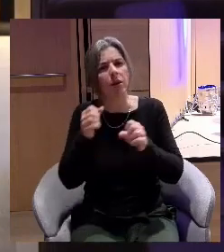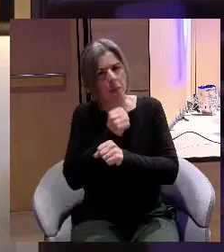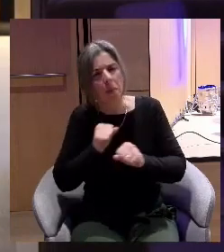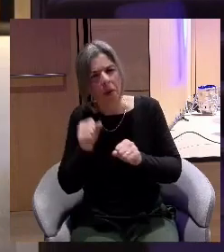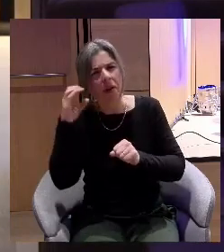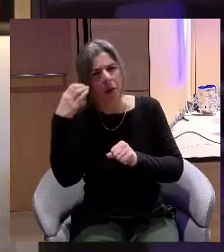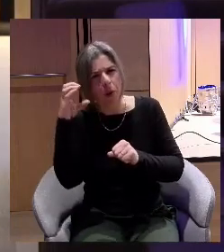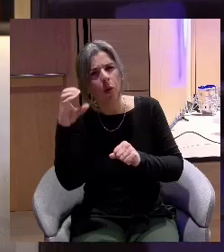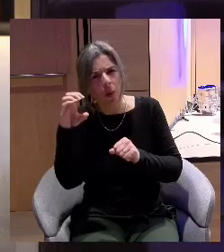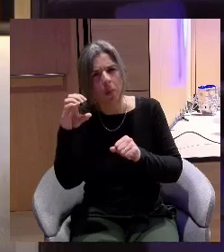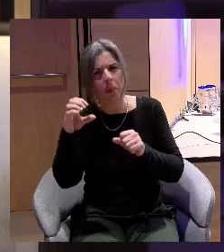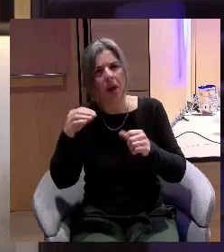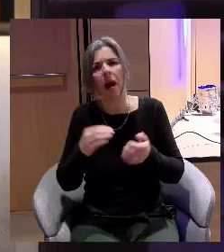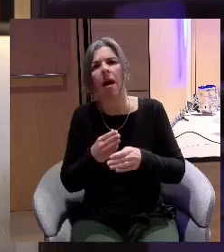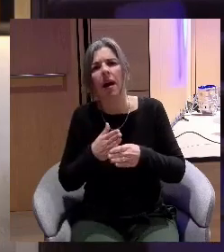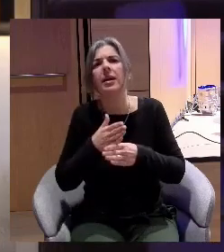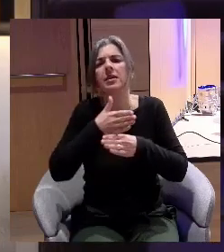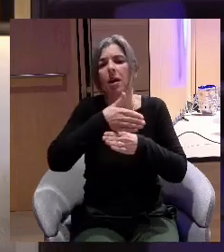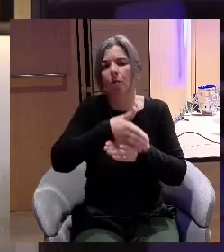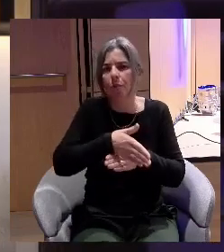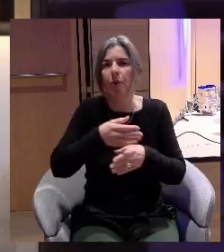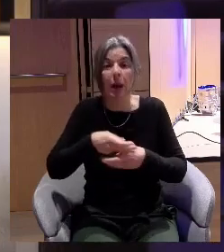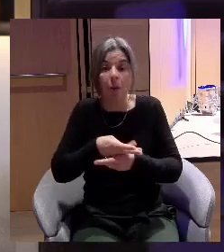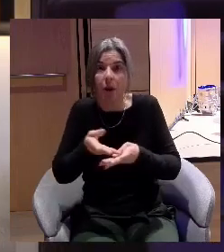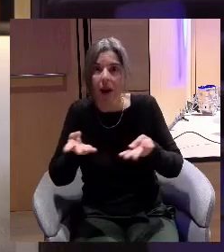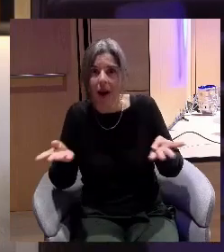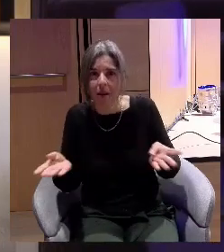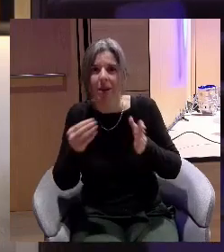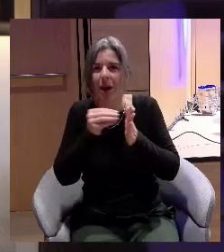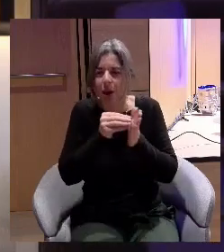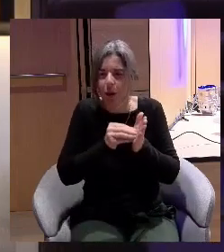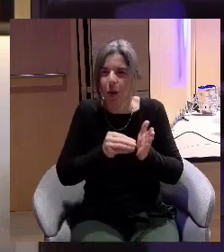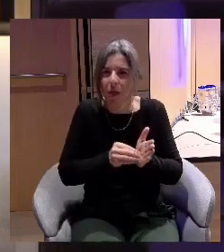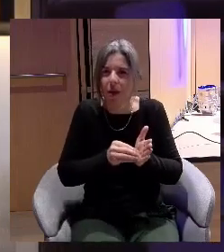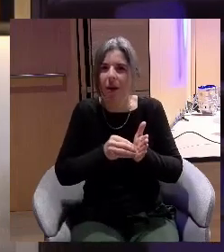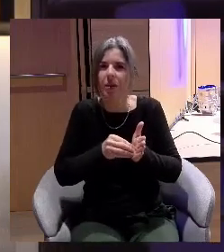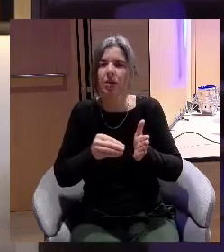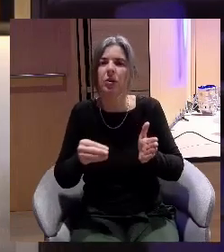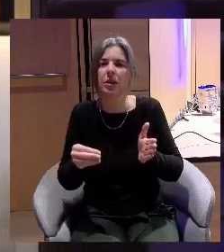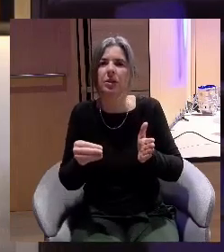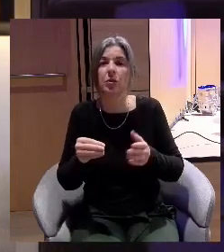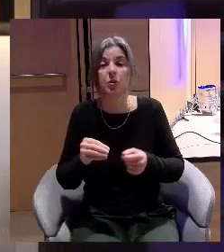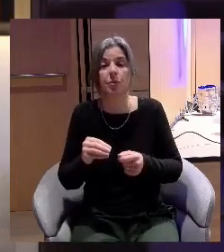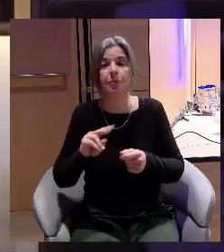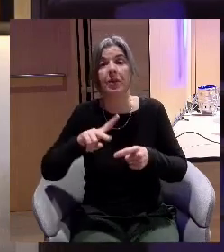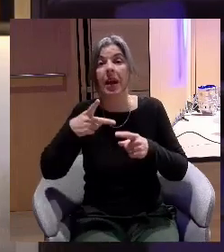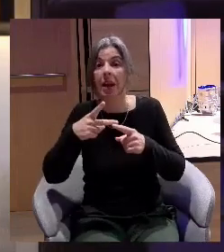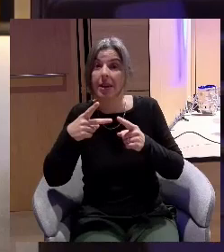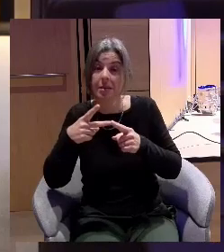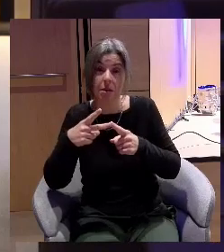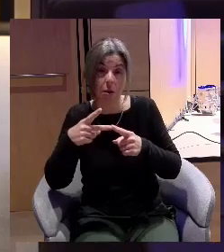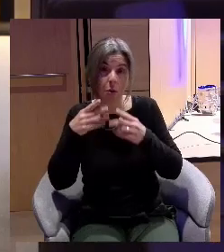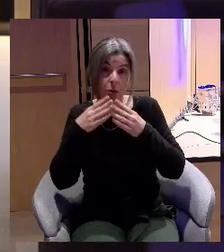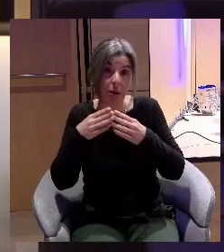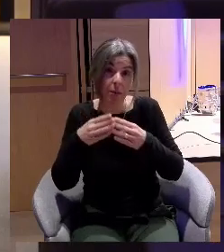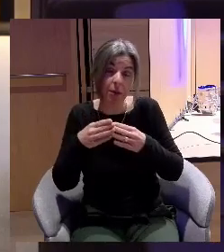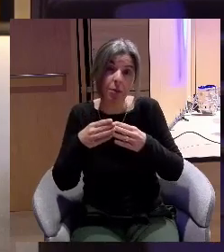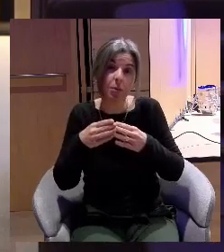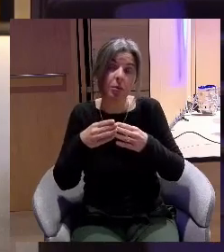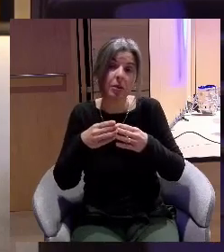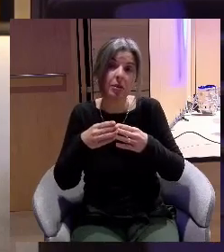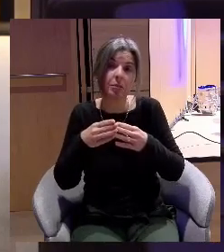manera transparente, abierta? Y en segundo lugar, mi segunda pregunta es, si es